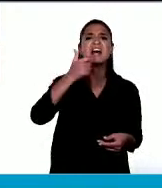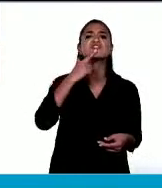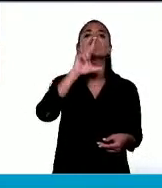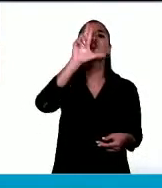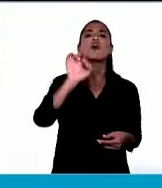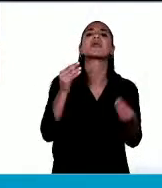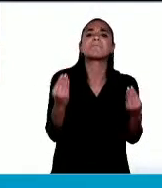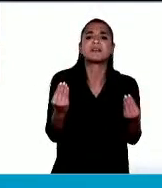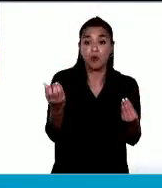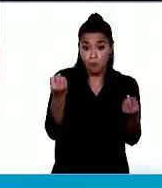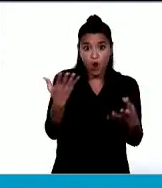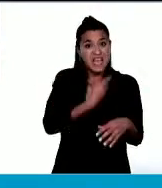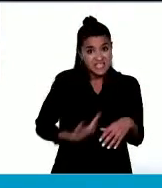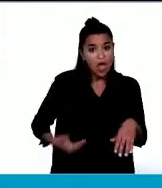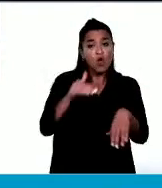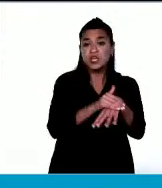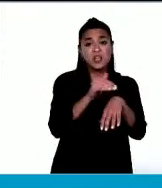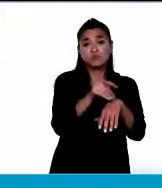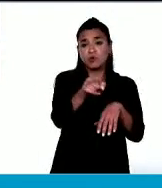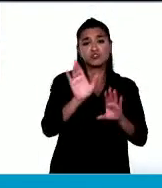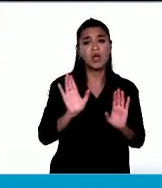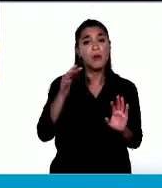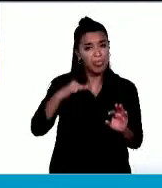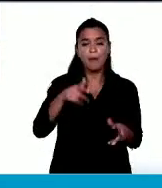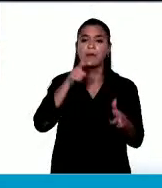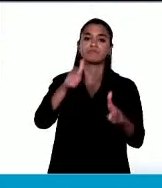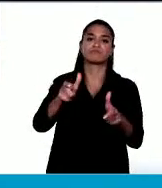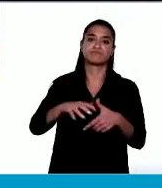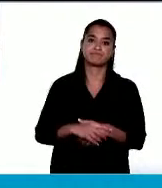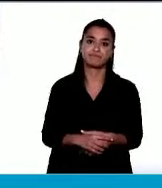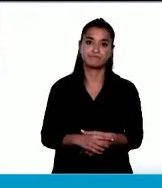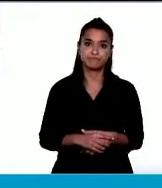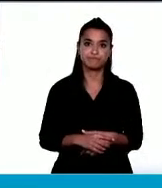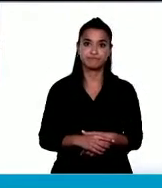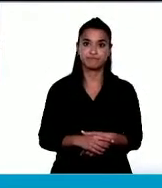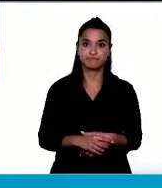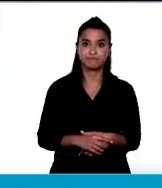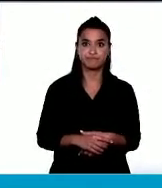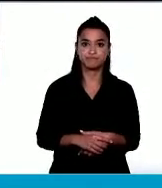el Estado es responsable y debe responder.